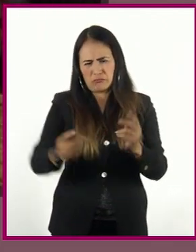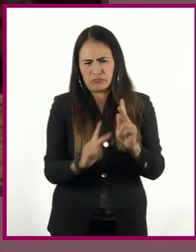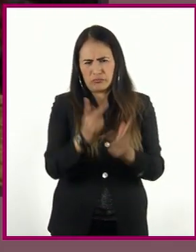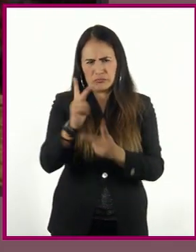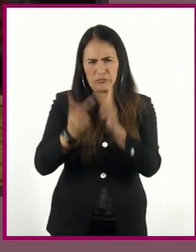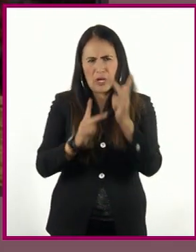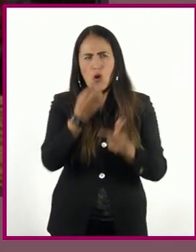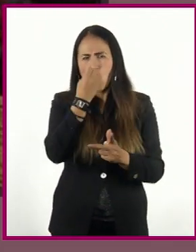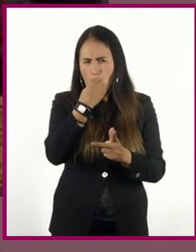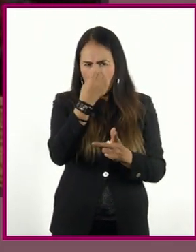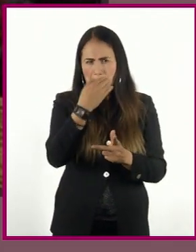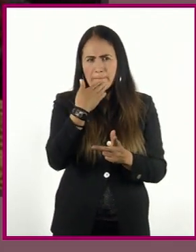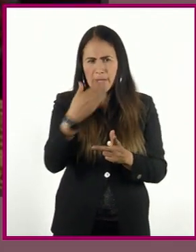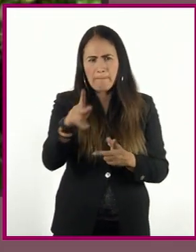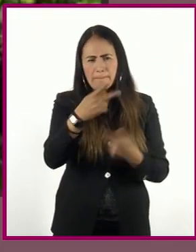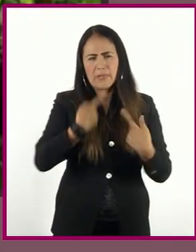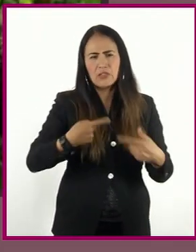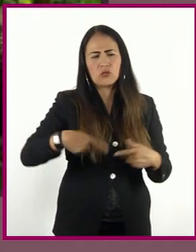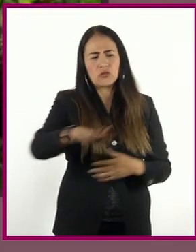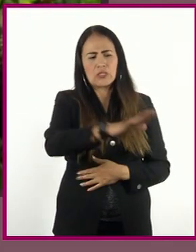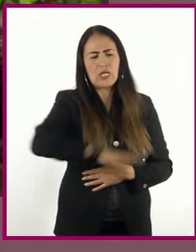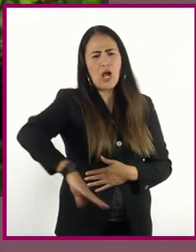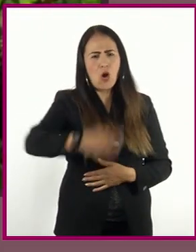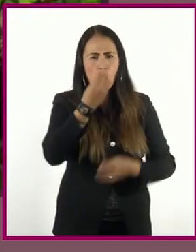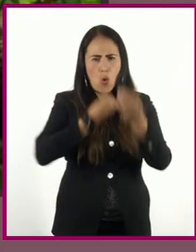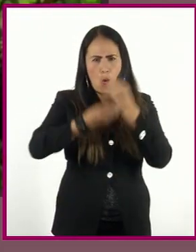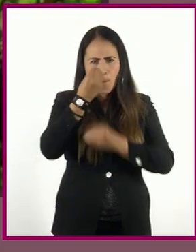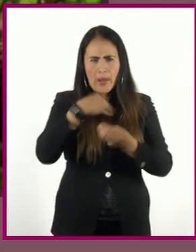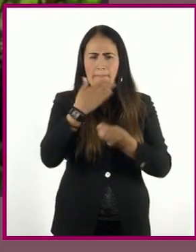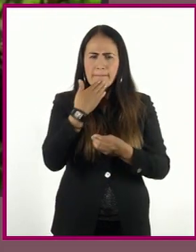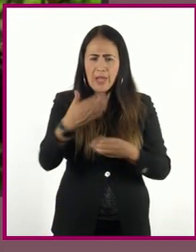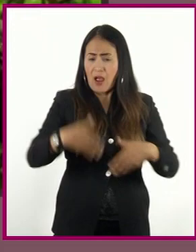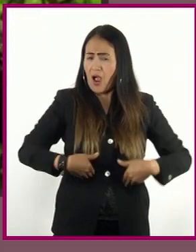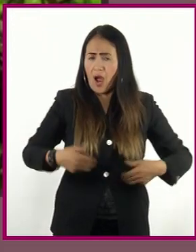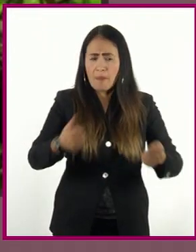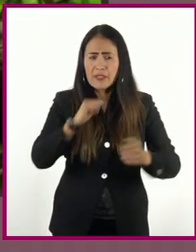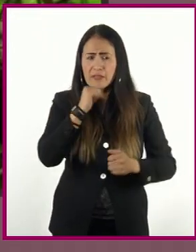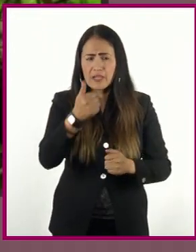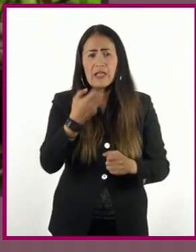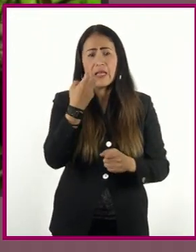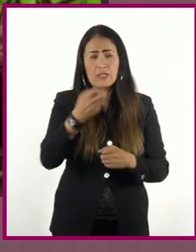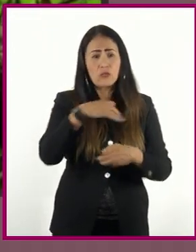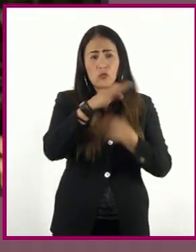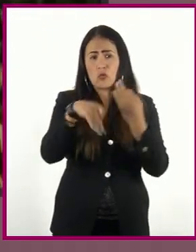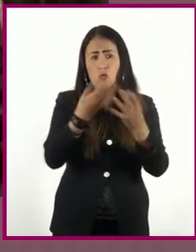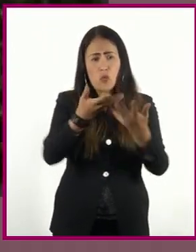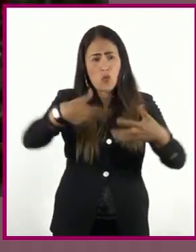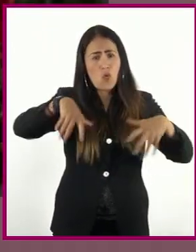alimento para nuestro pueblo y no exista hambruna. Y aquí de este lugar se pide para todo el mundo.